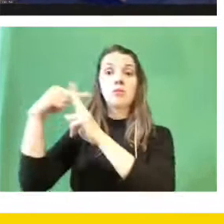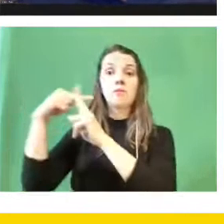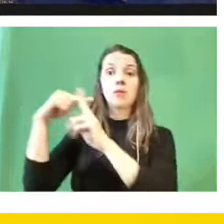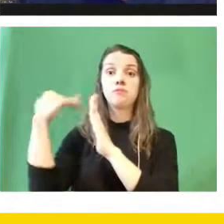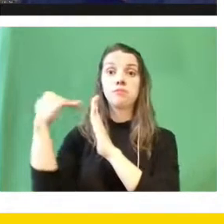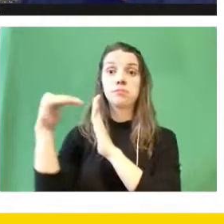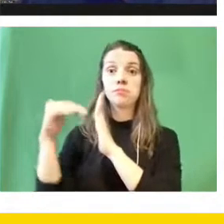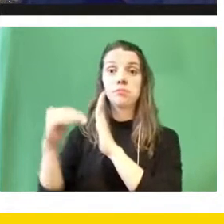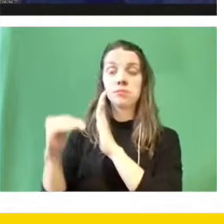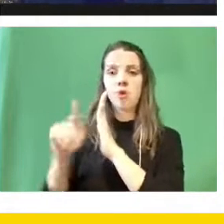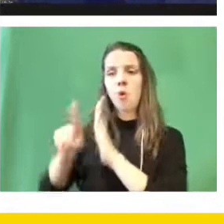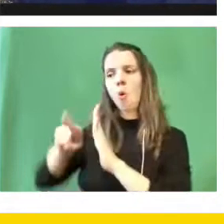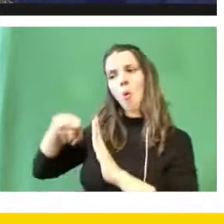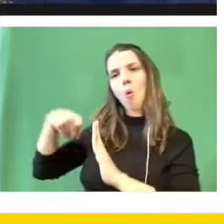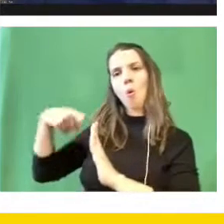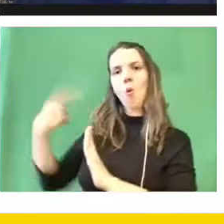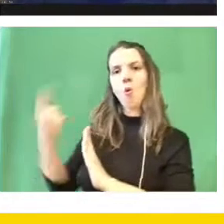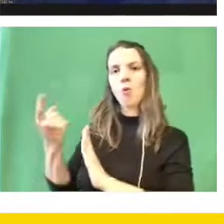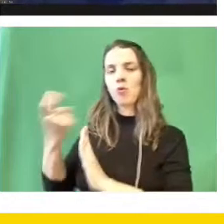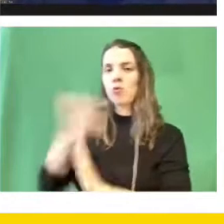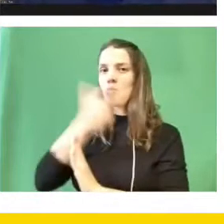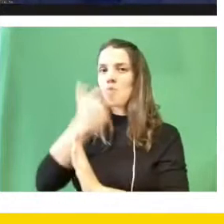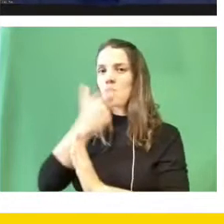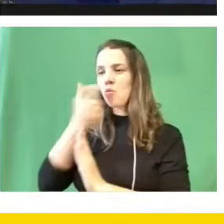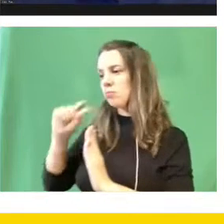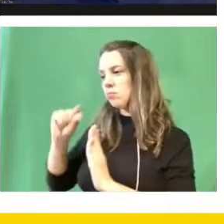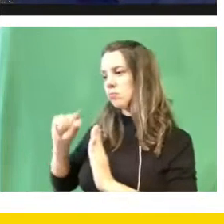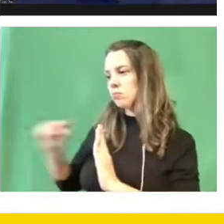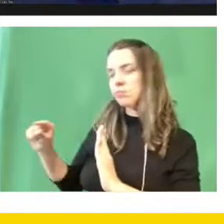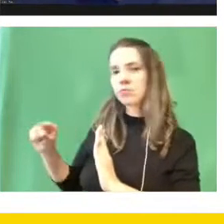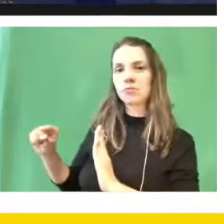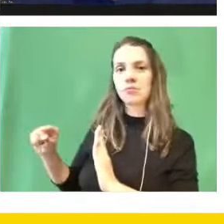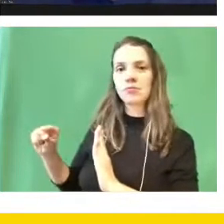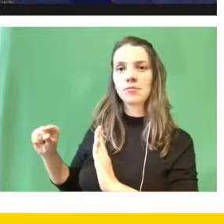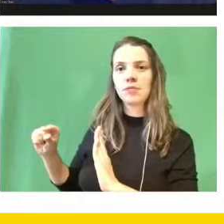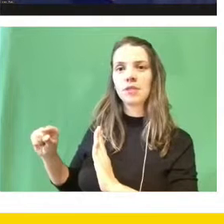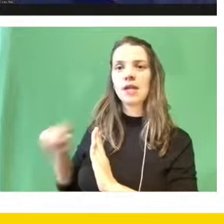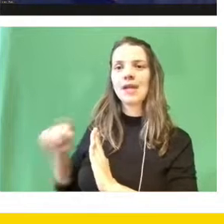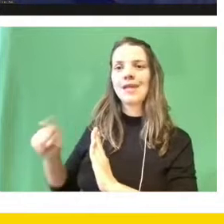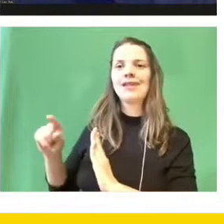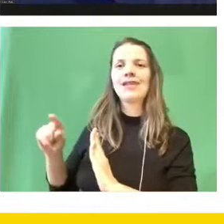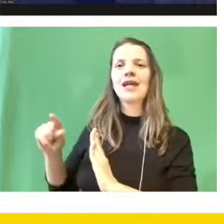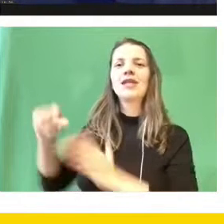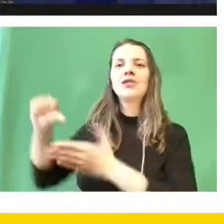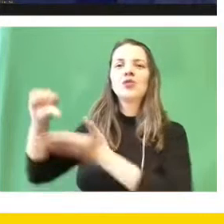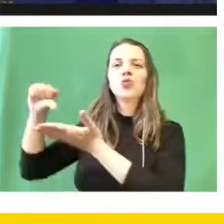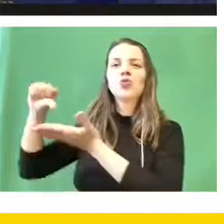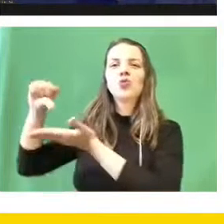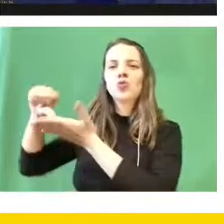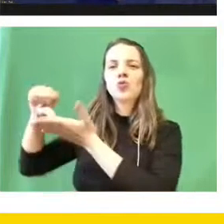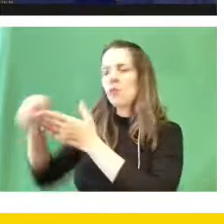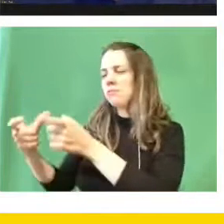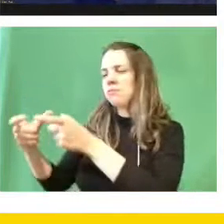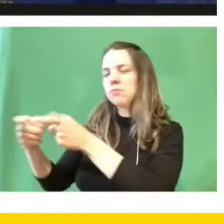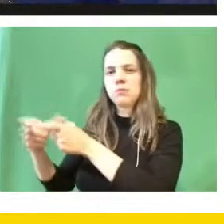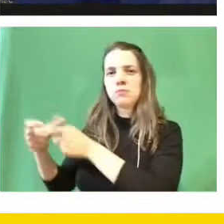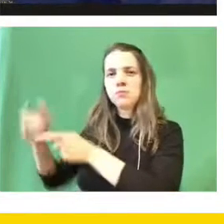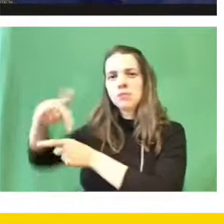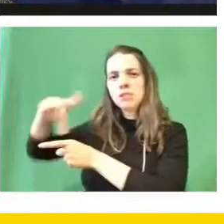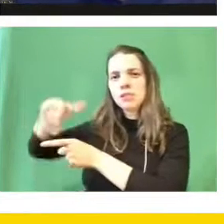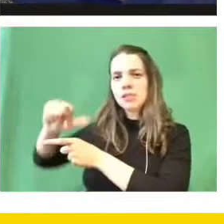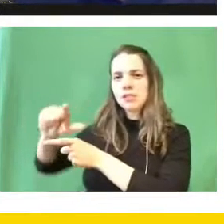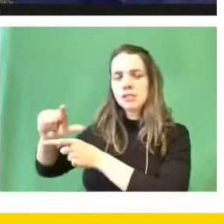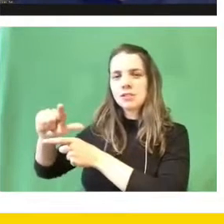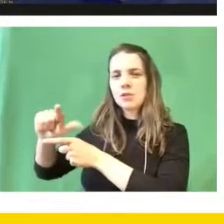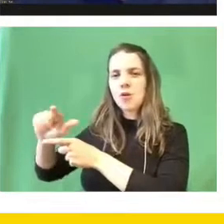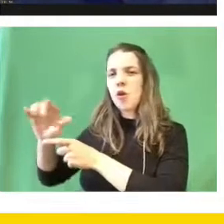en rojo igual que en la otra lámina, el Plan de Emergencia Comunal, que lleva a cargo la Unidad de Gestión del Riesgo de Desastre. Para nosotros esto